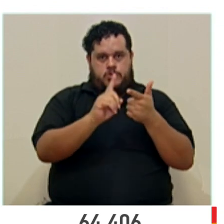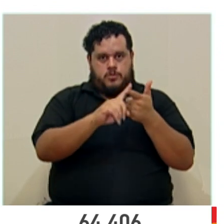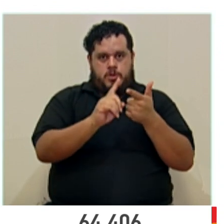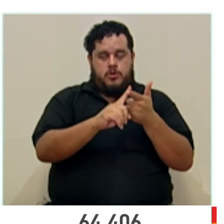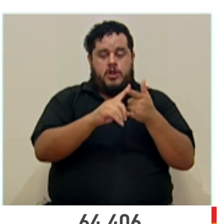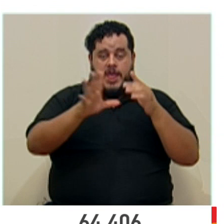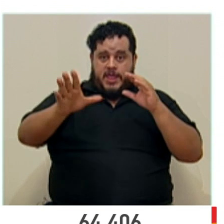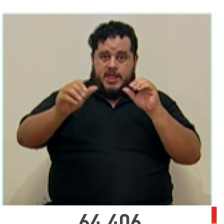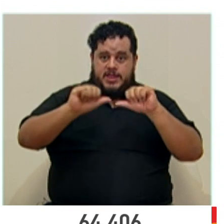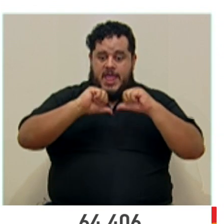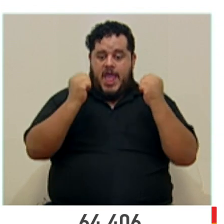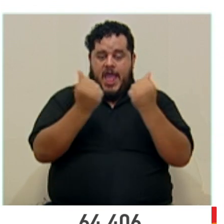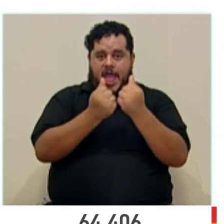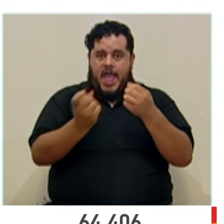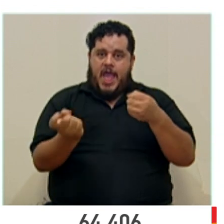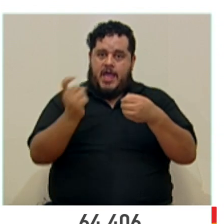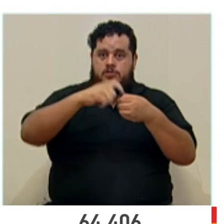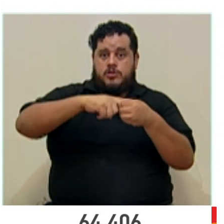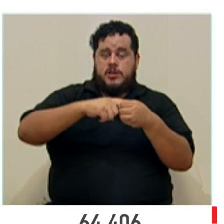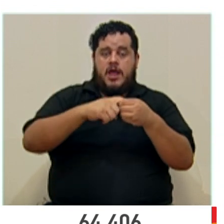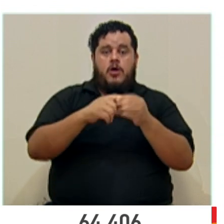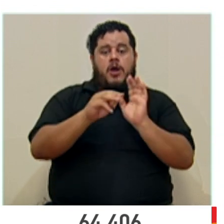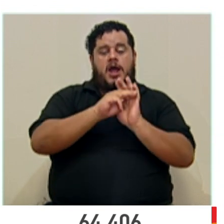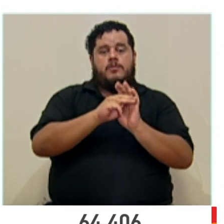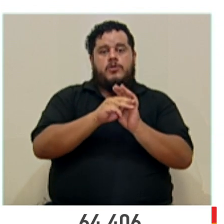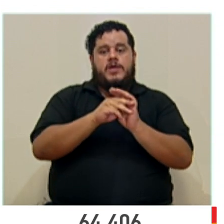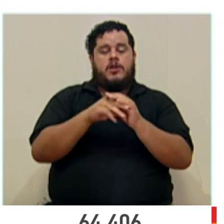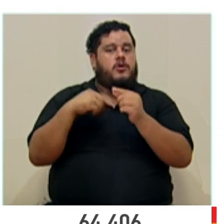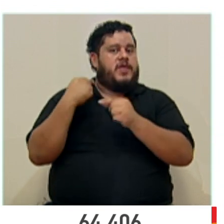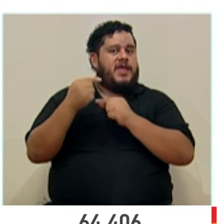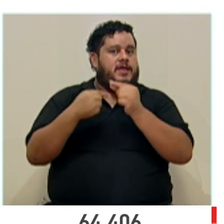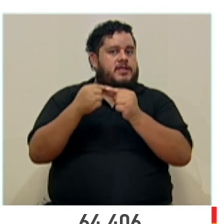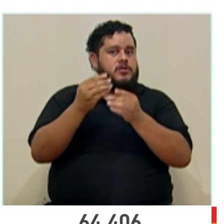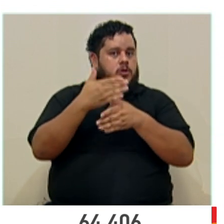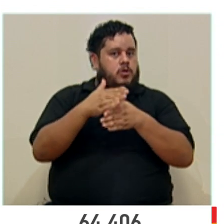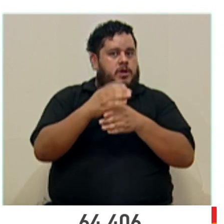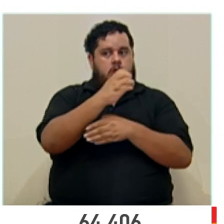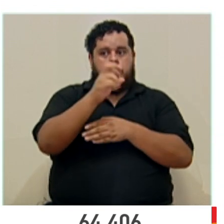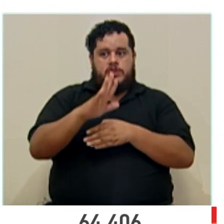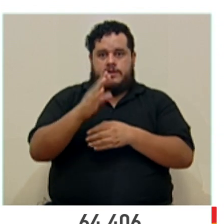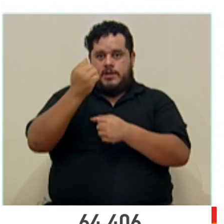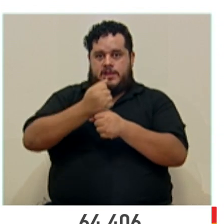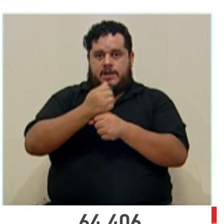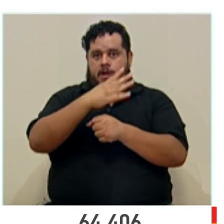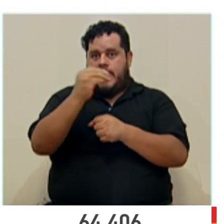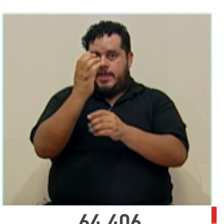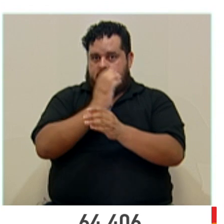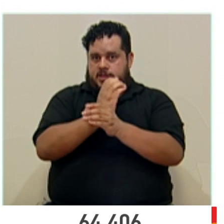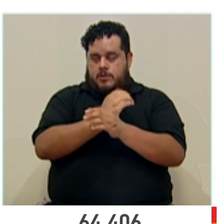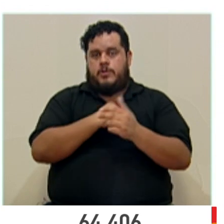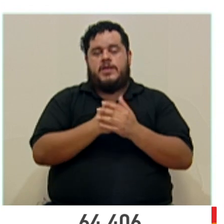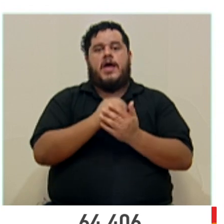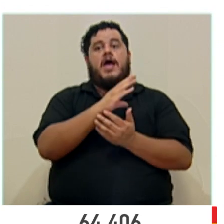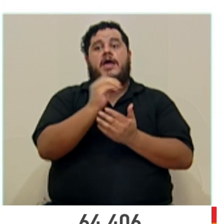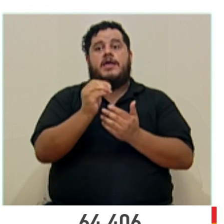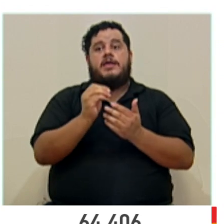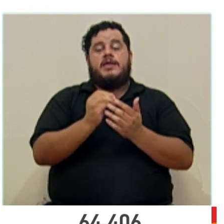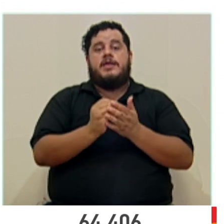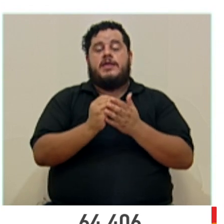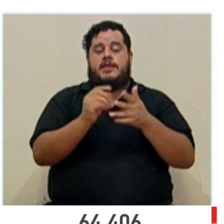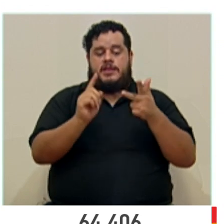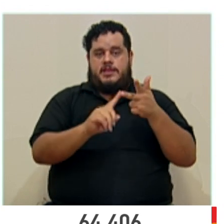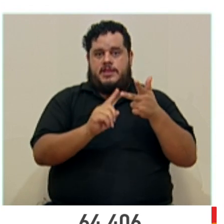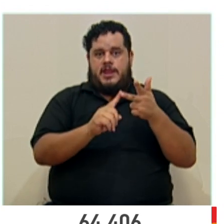esté asociado al modelo de gestión compartida Costa Rica Trabaja y Se Cuida, y obviamente a